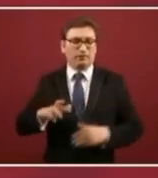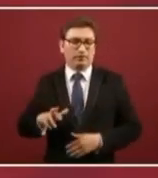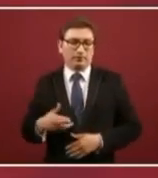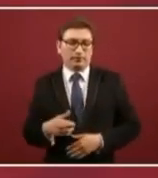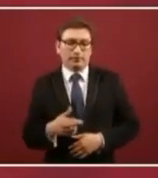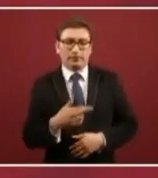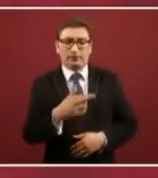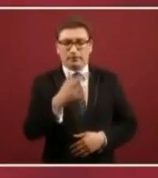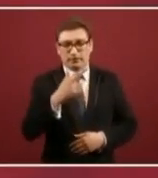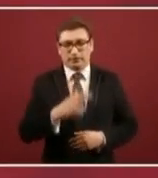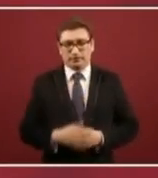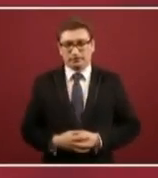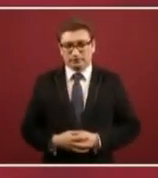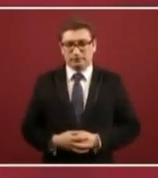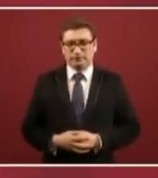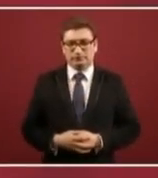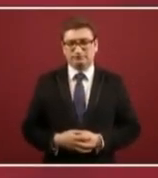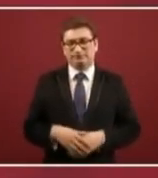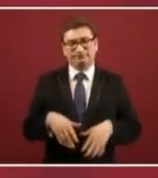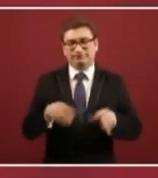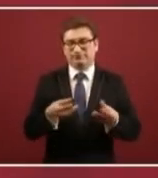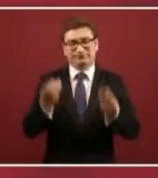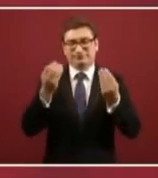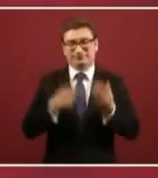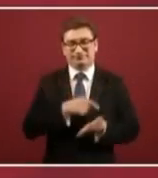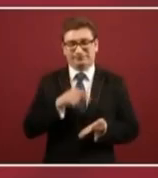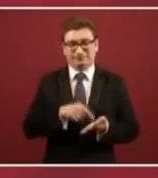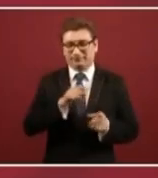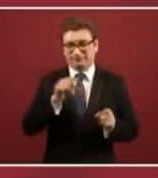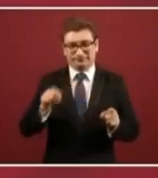ríos, en fin,